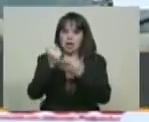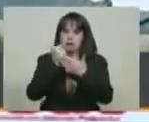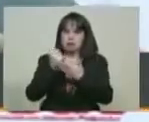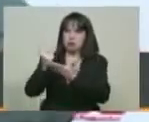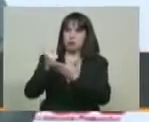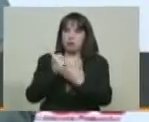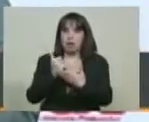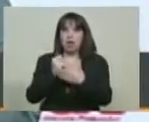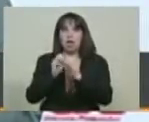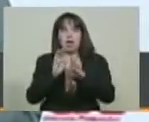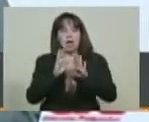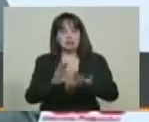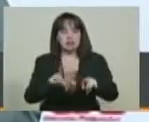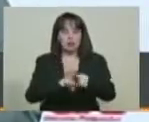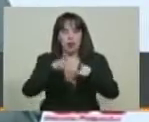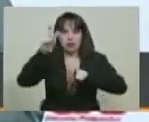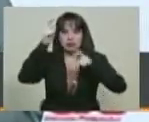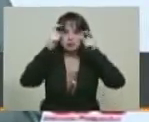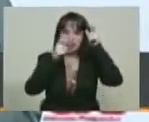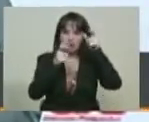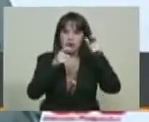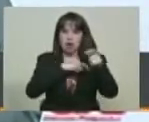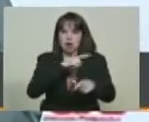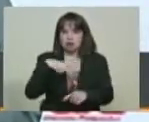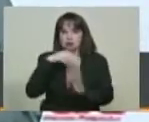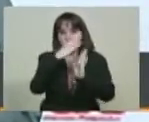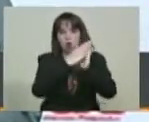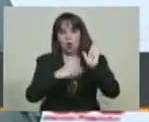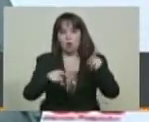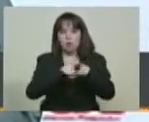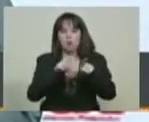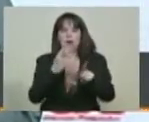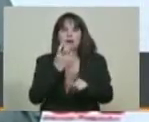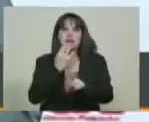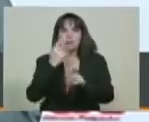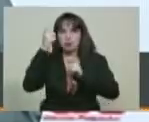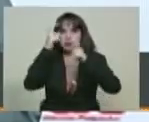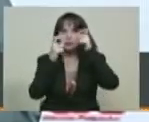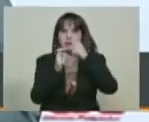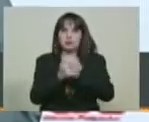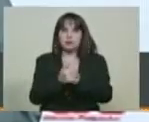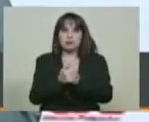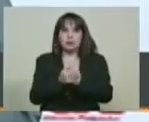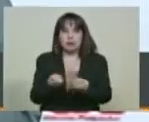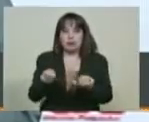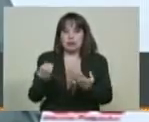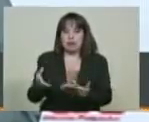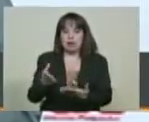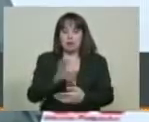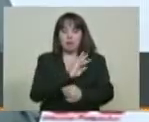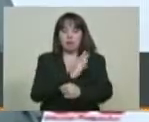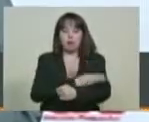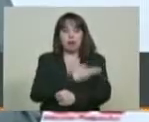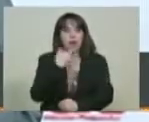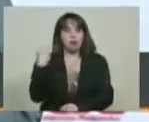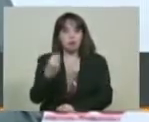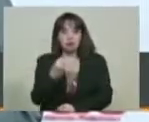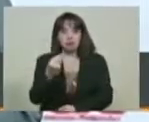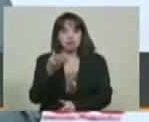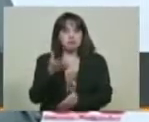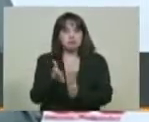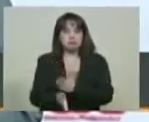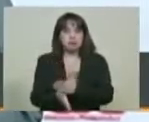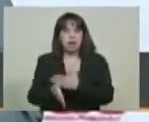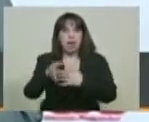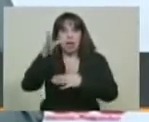era Chávez, así debemos ser los chavistas. Darle la oportunidad y darle el poder a la juventud para que aprendan a